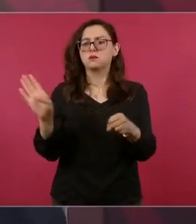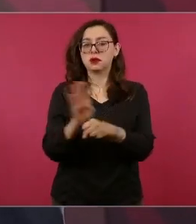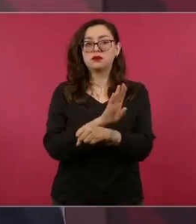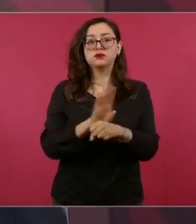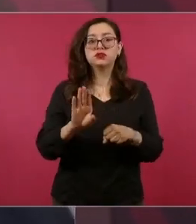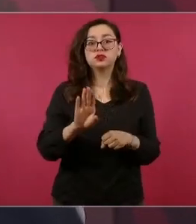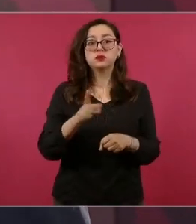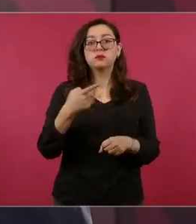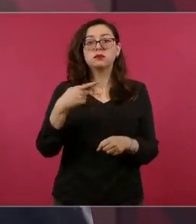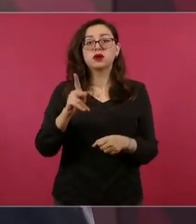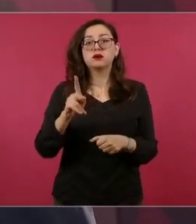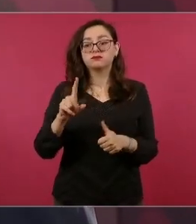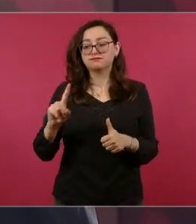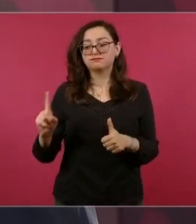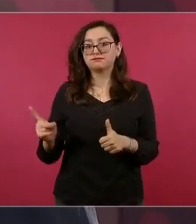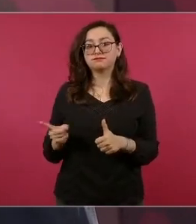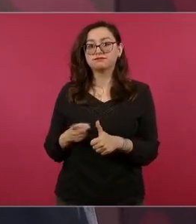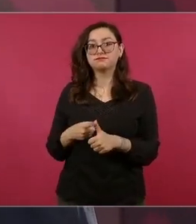primero los pobres.